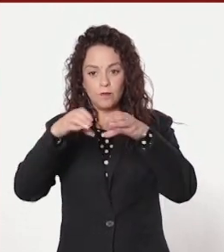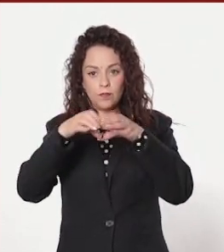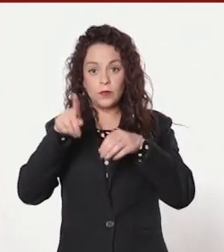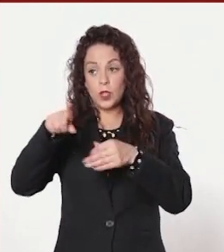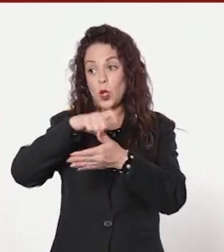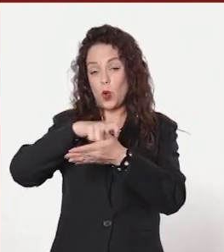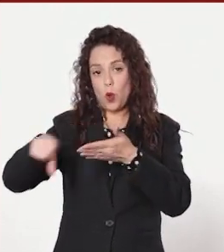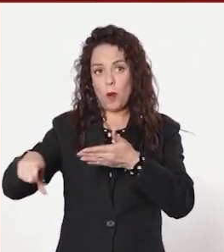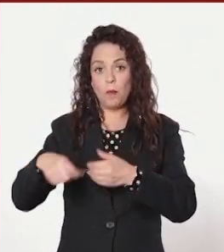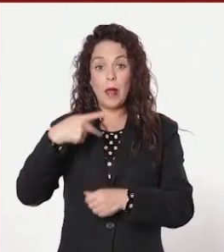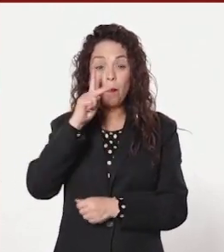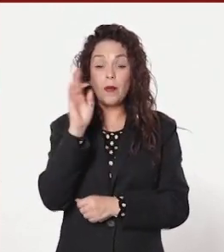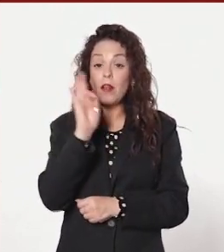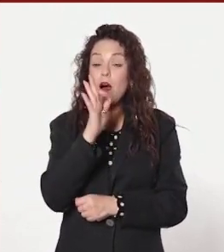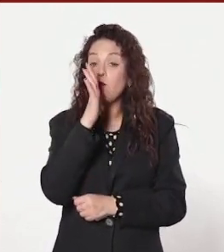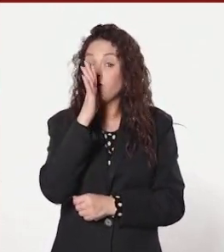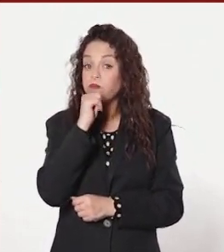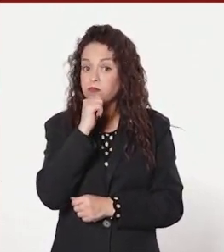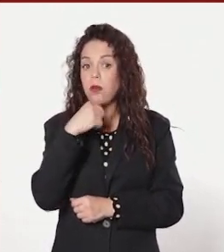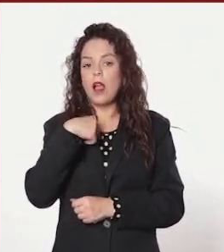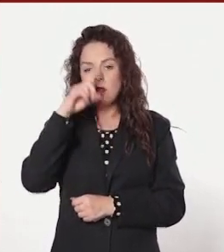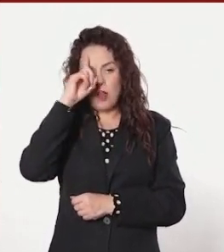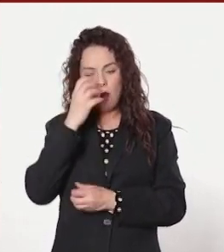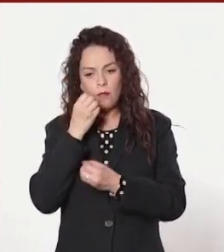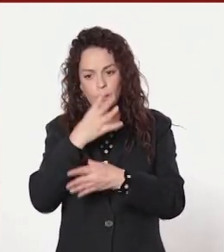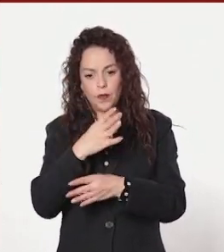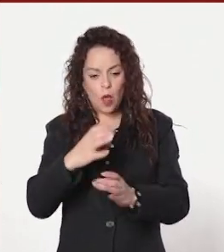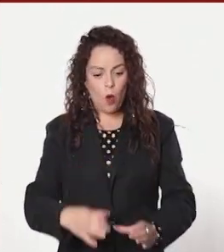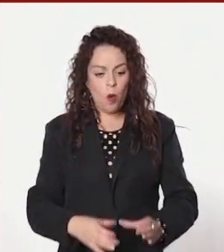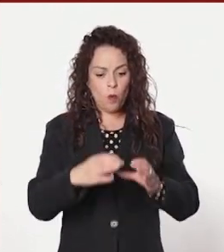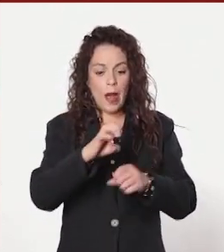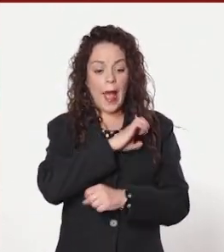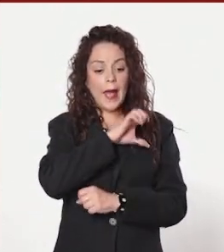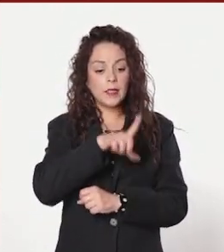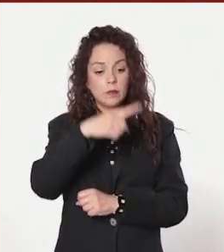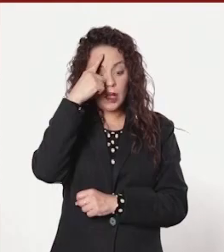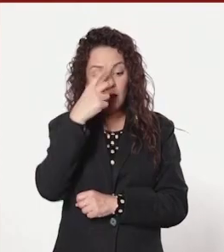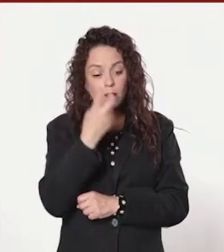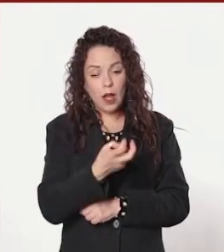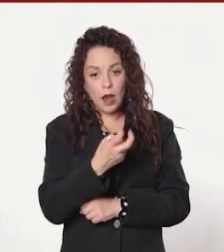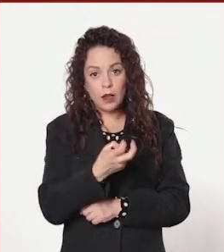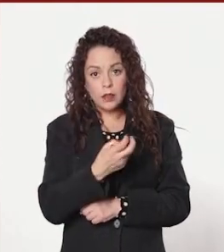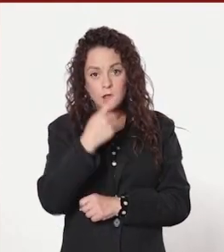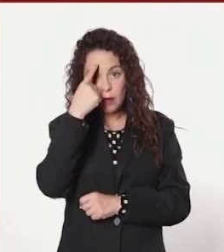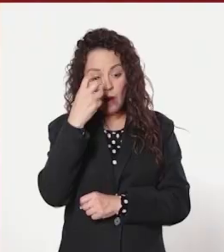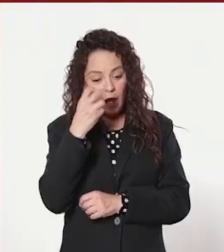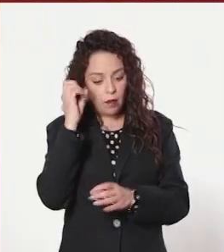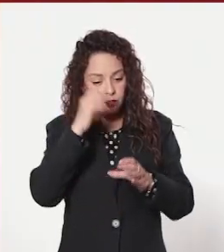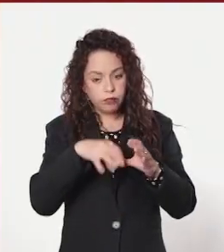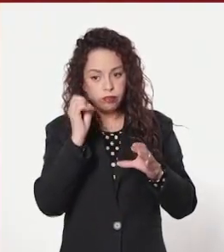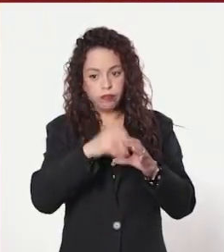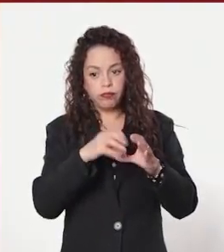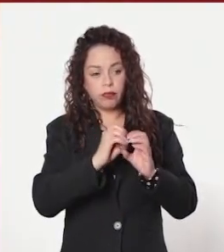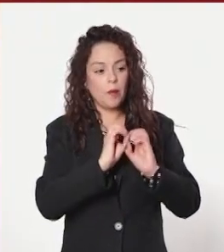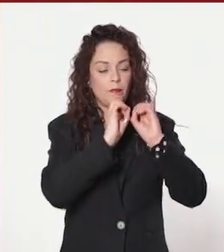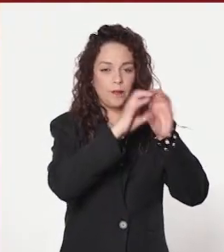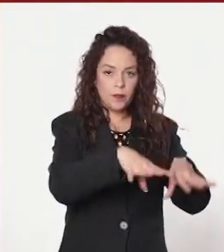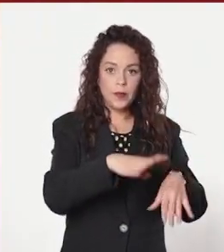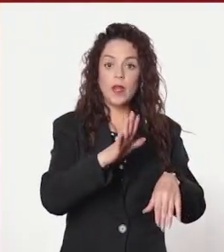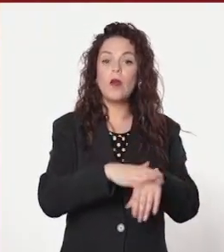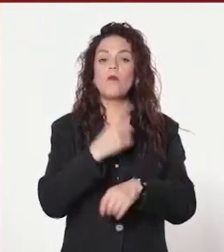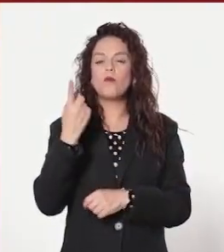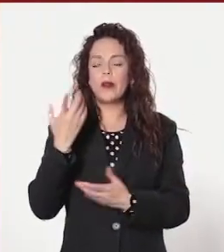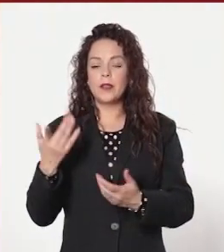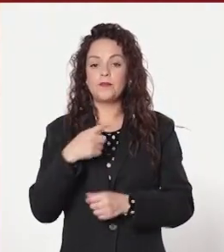no pueden, lo que yo sugiero es que pongan un bote de basura especial para los reciclables, para echarlos ahí. Porque si tú